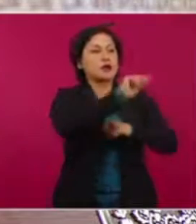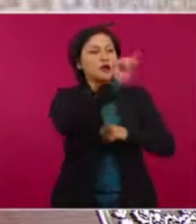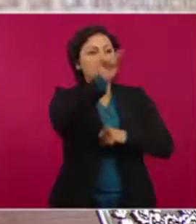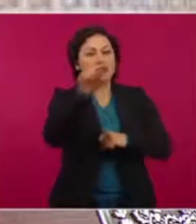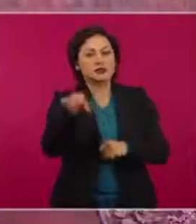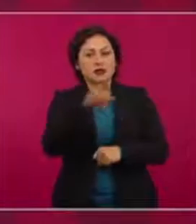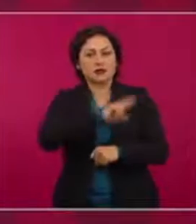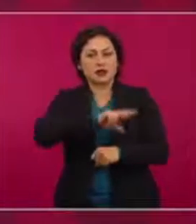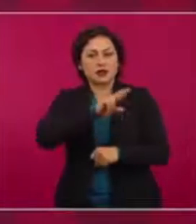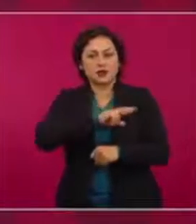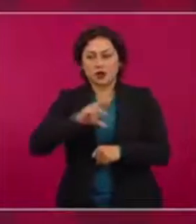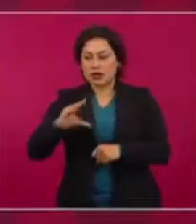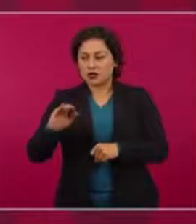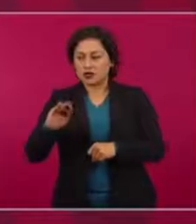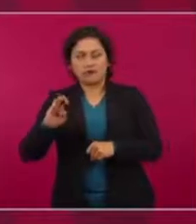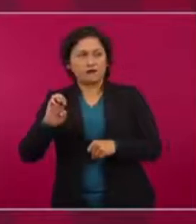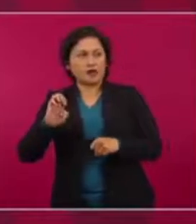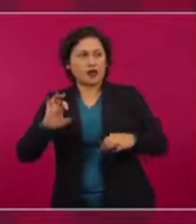tenía